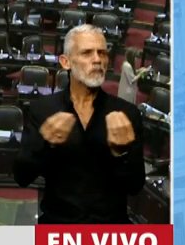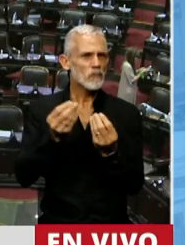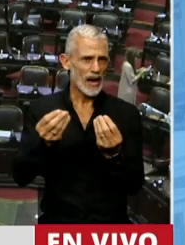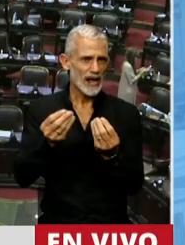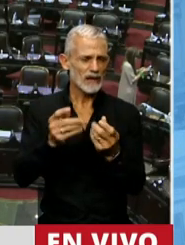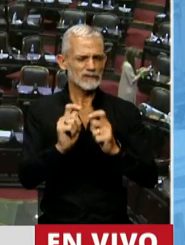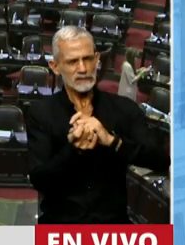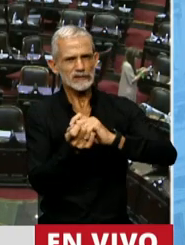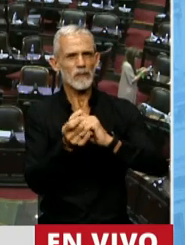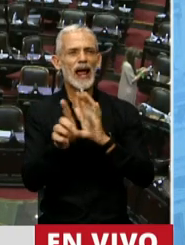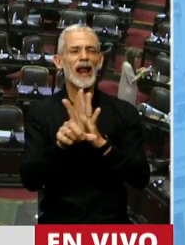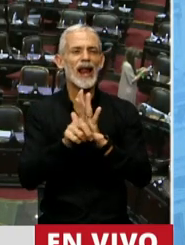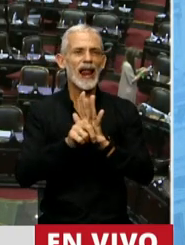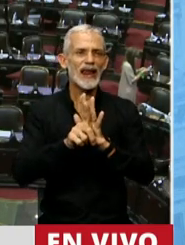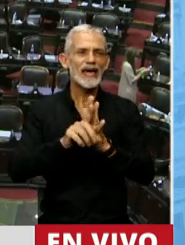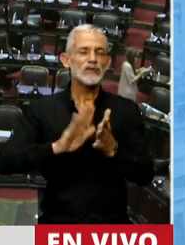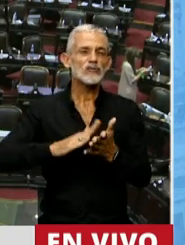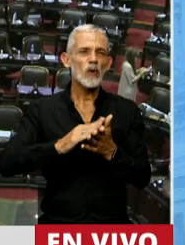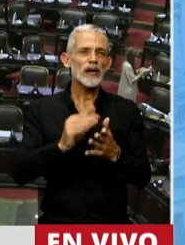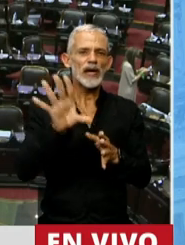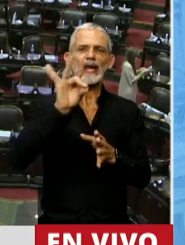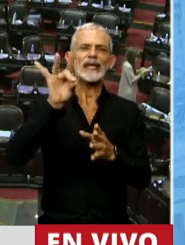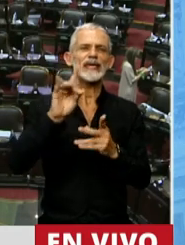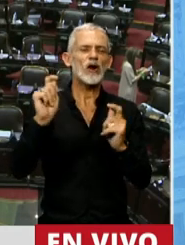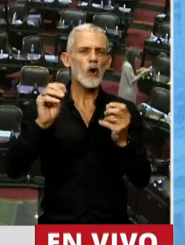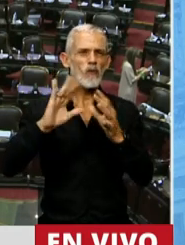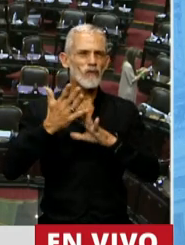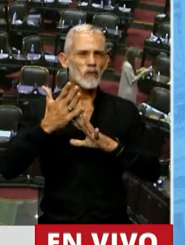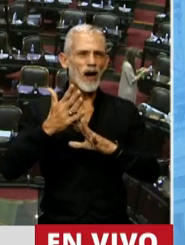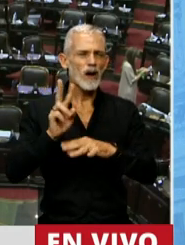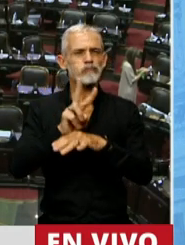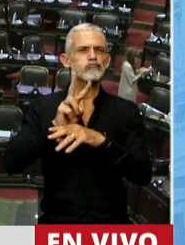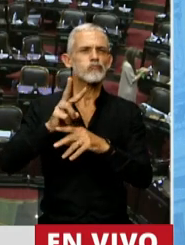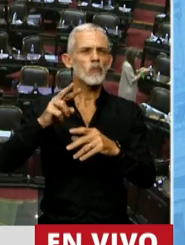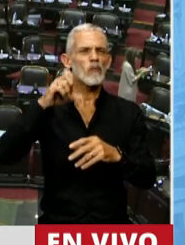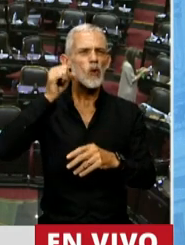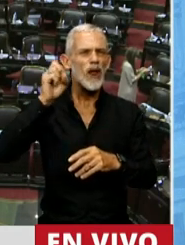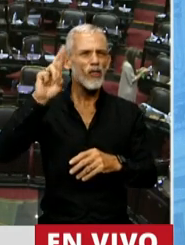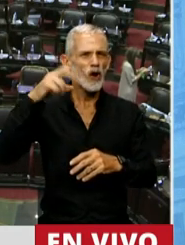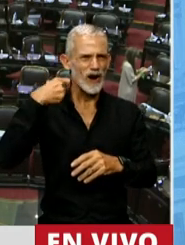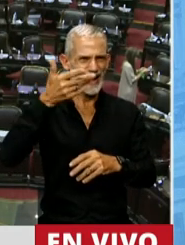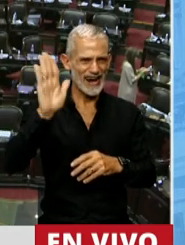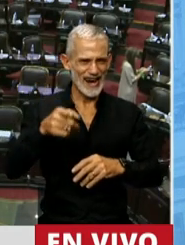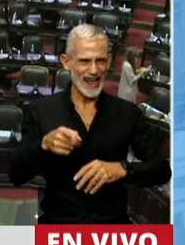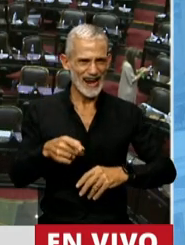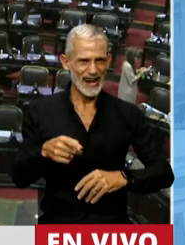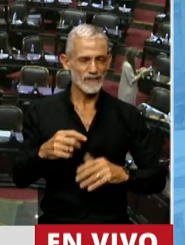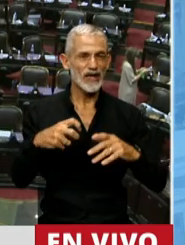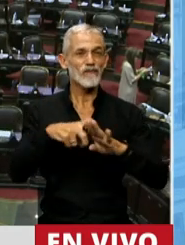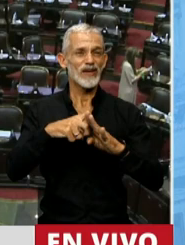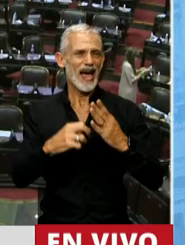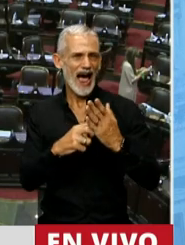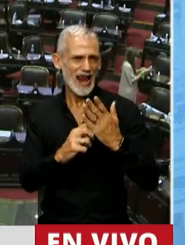precisamente cambiar la ley de designación del Procurador General. Entonces, presidente, quiero